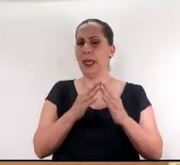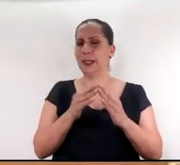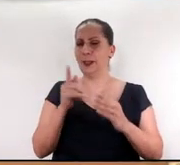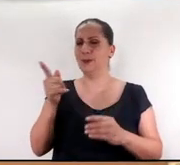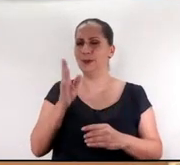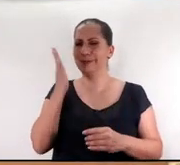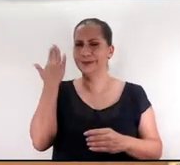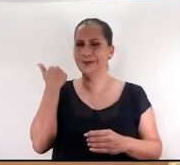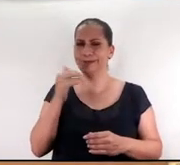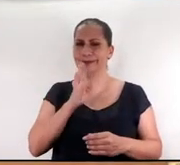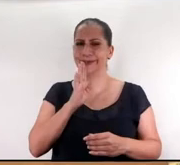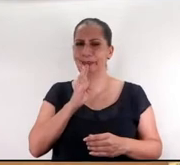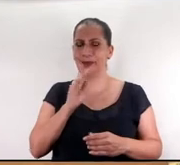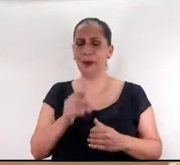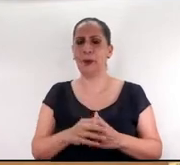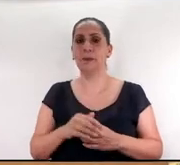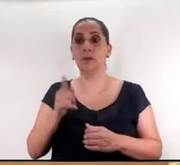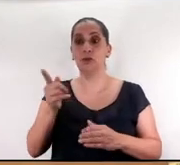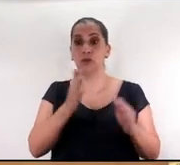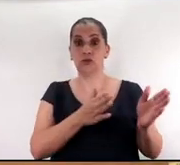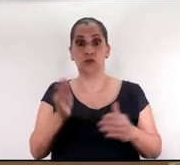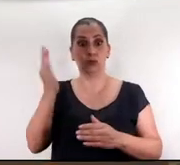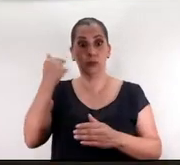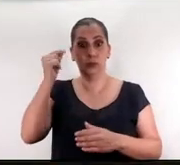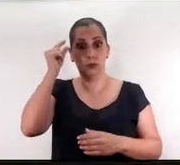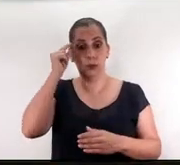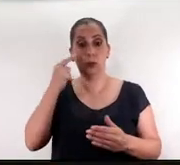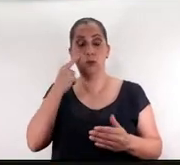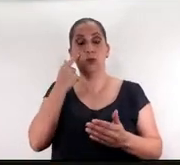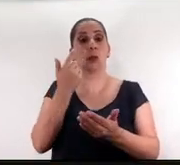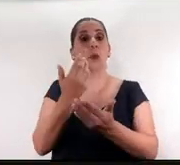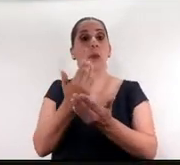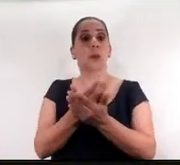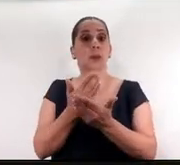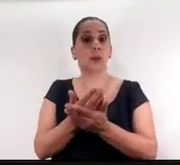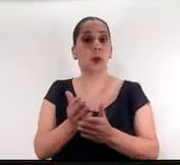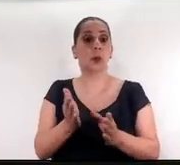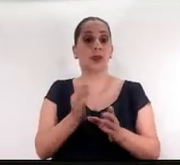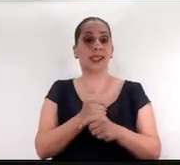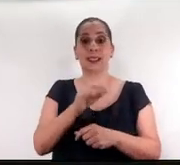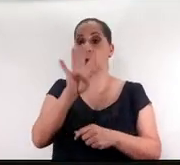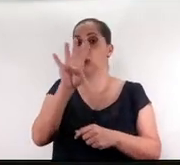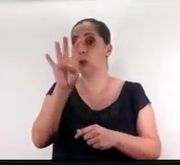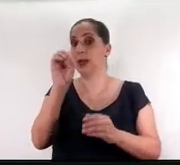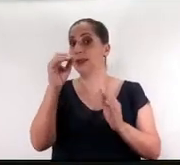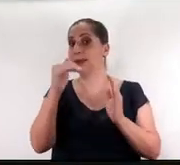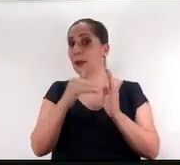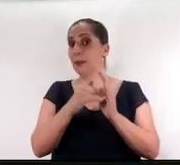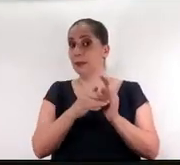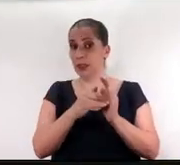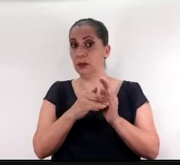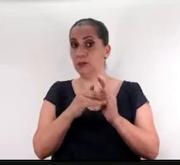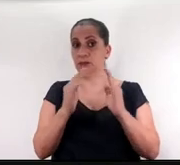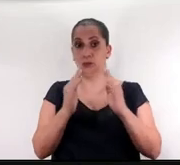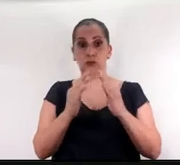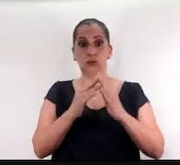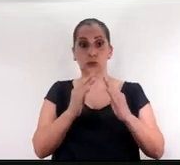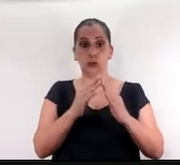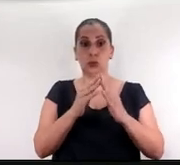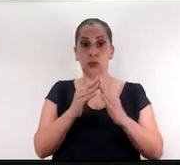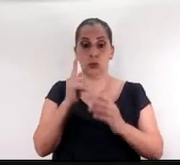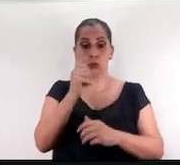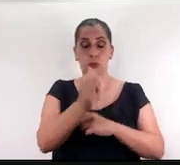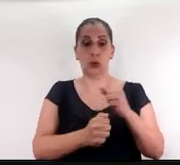al inicio. En plan de gobierno dice, propone crear 40.000 soluciones de vivienda por año